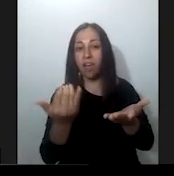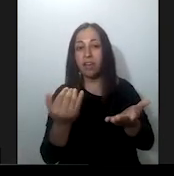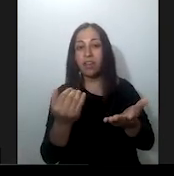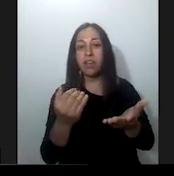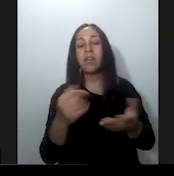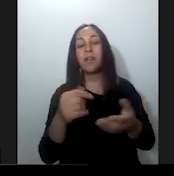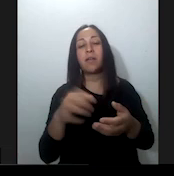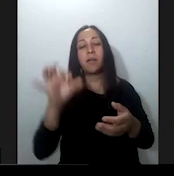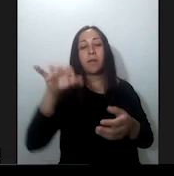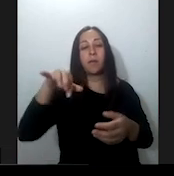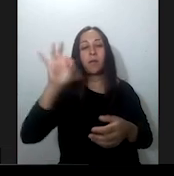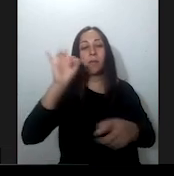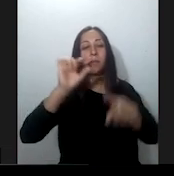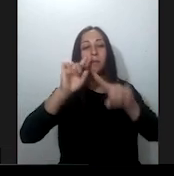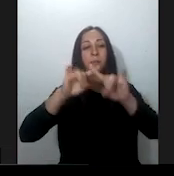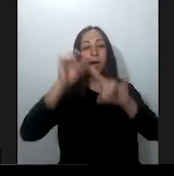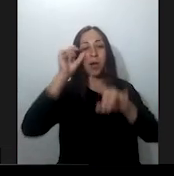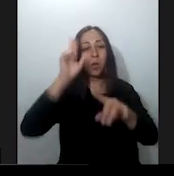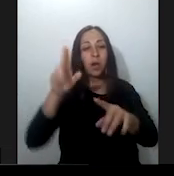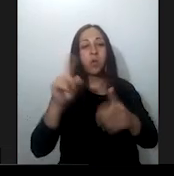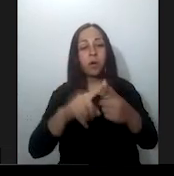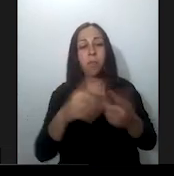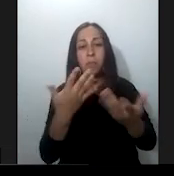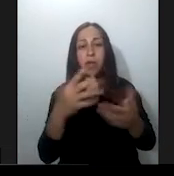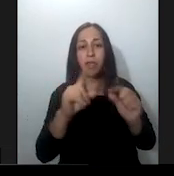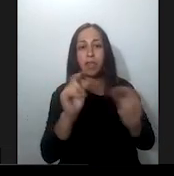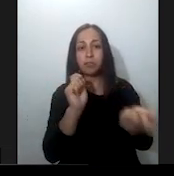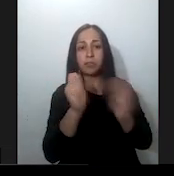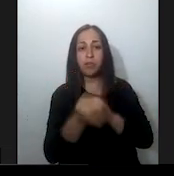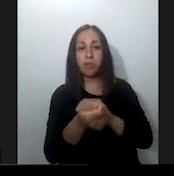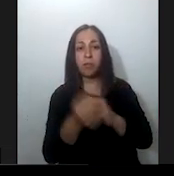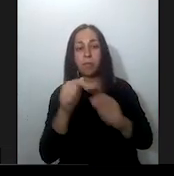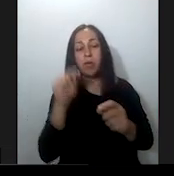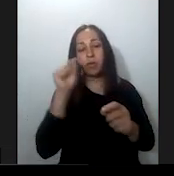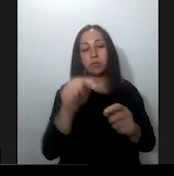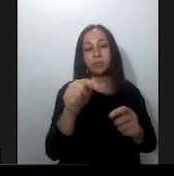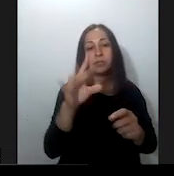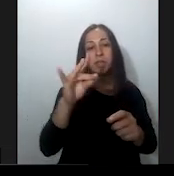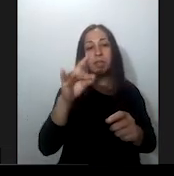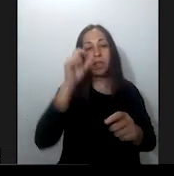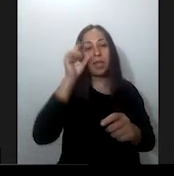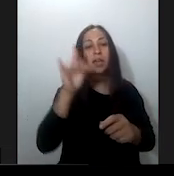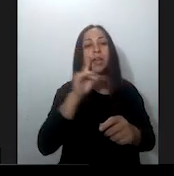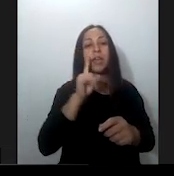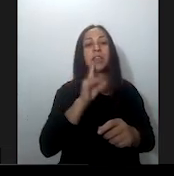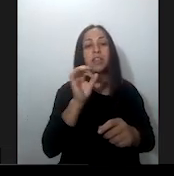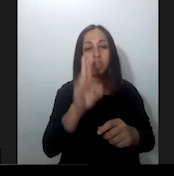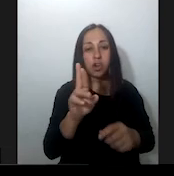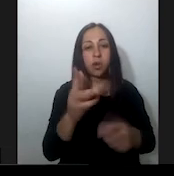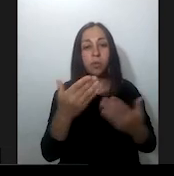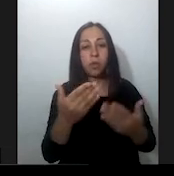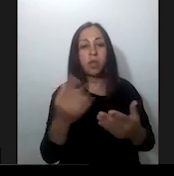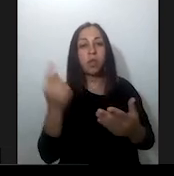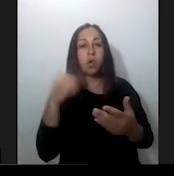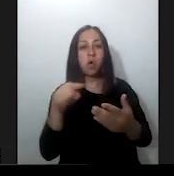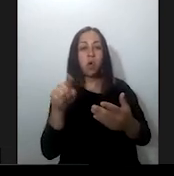bagaje. Hay un servicio que se llama Power Query, ¿bien? Que me permite transformar los datos, ¿bien? Yo puedo acá iniciar el editor